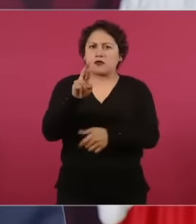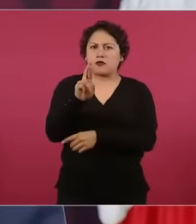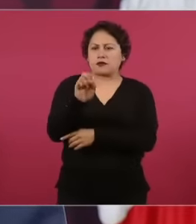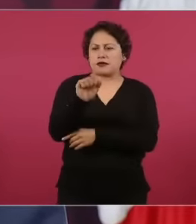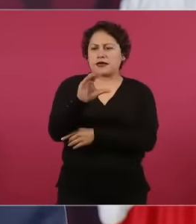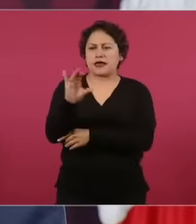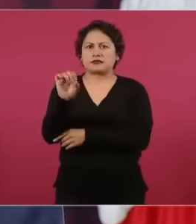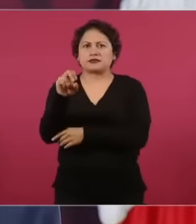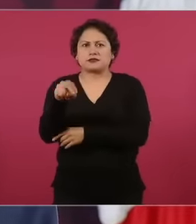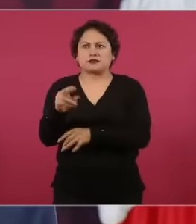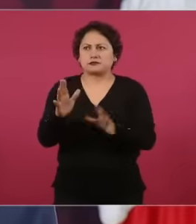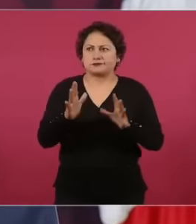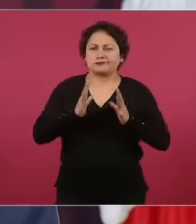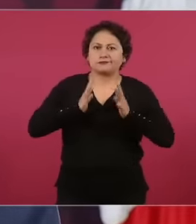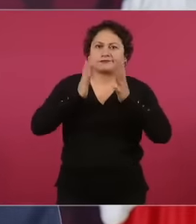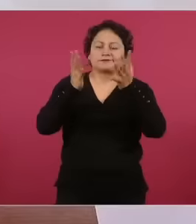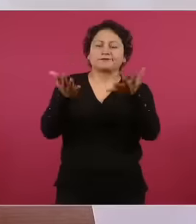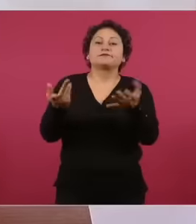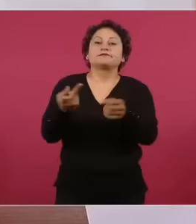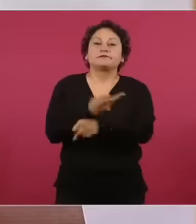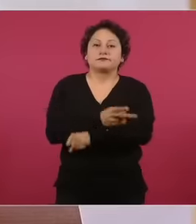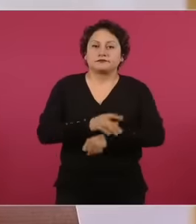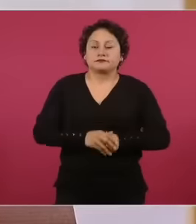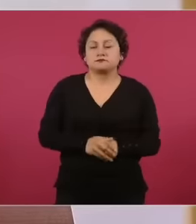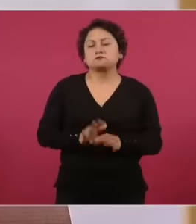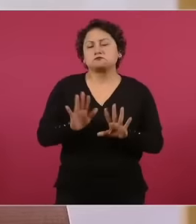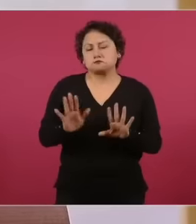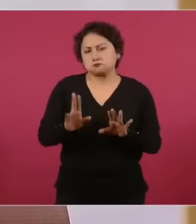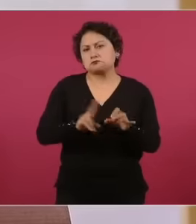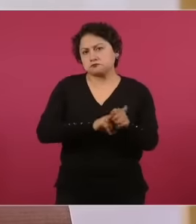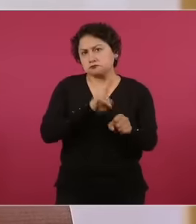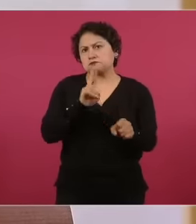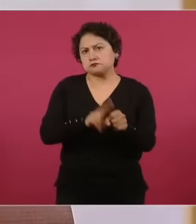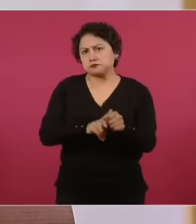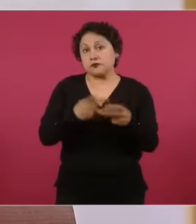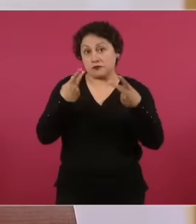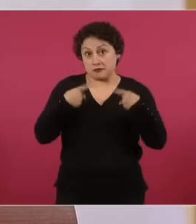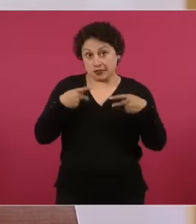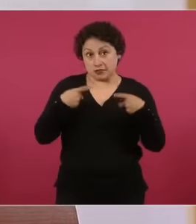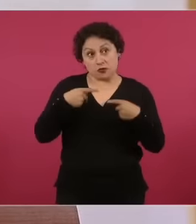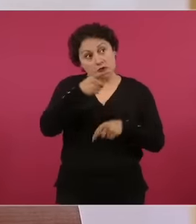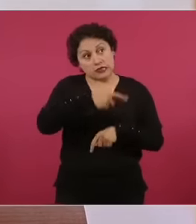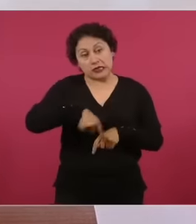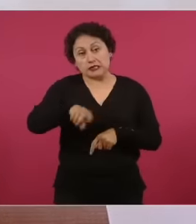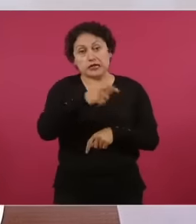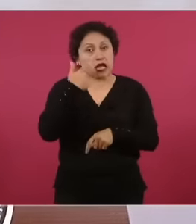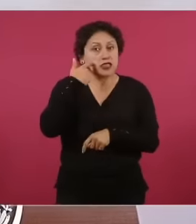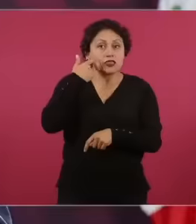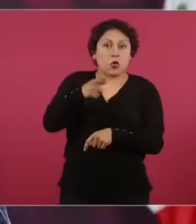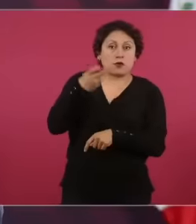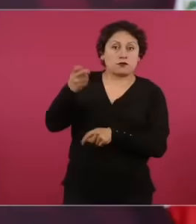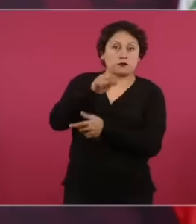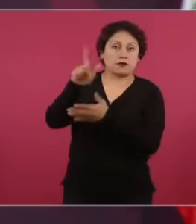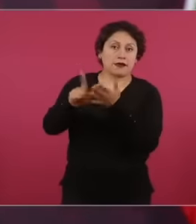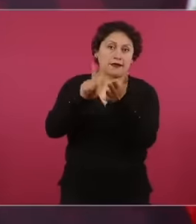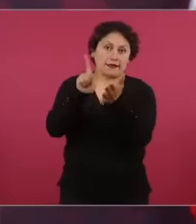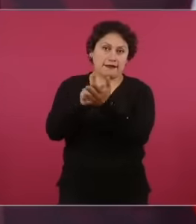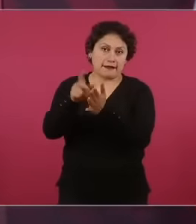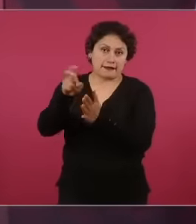reforma del Poder Judicial y no tienen